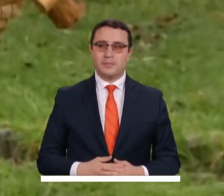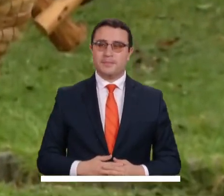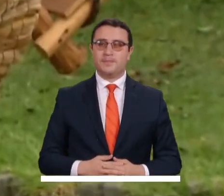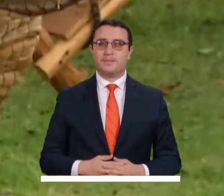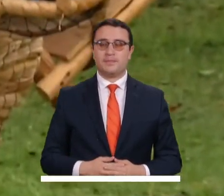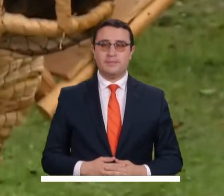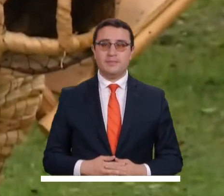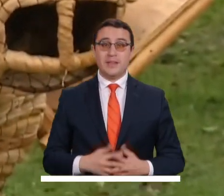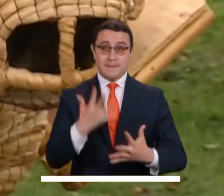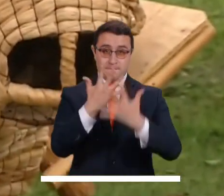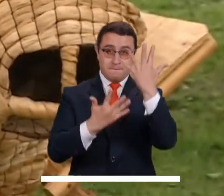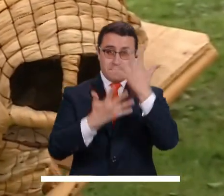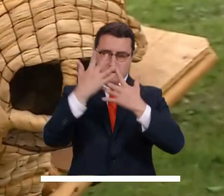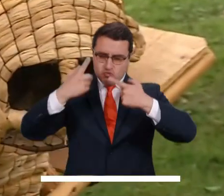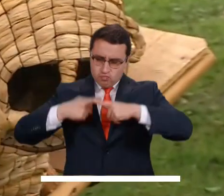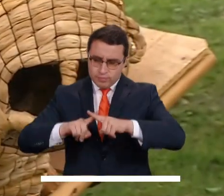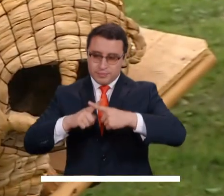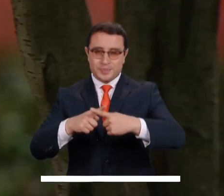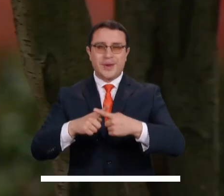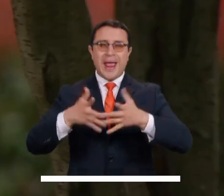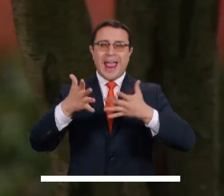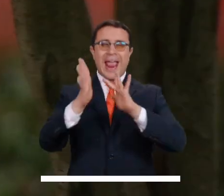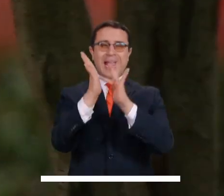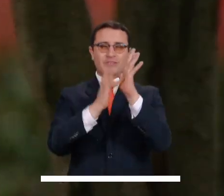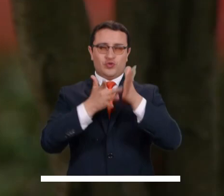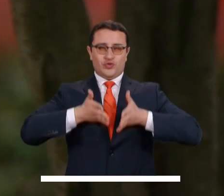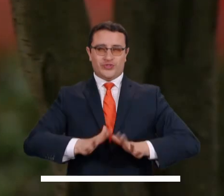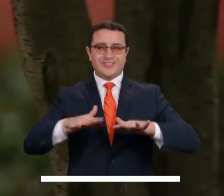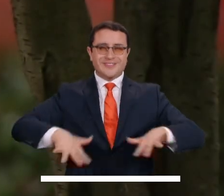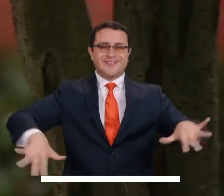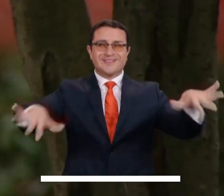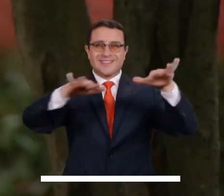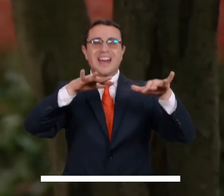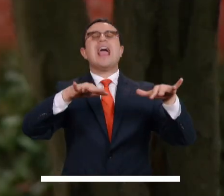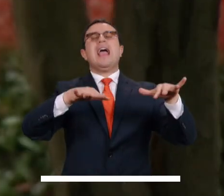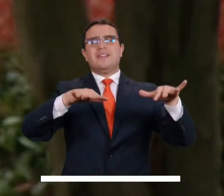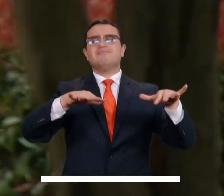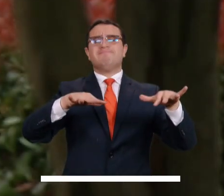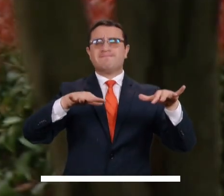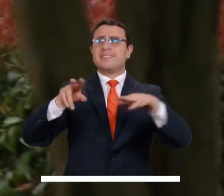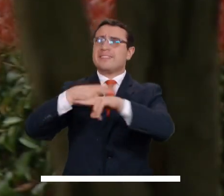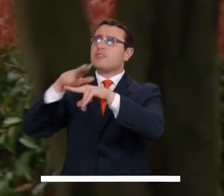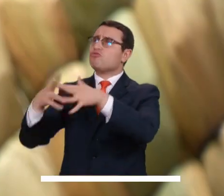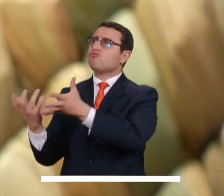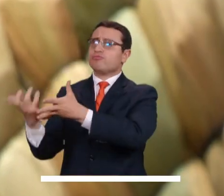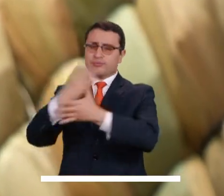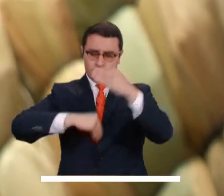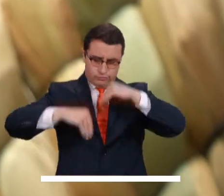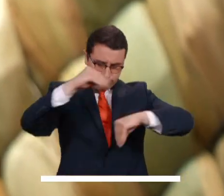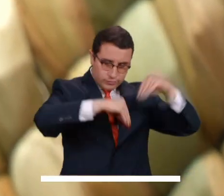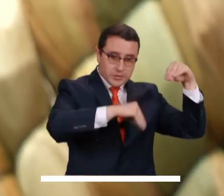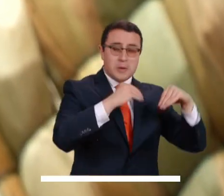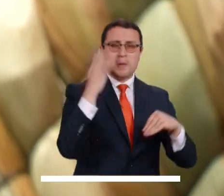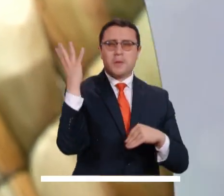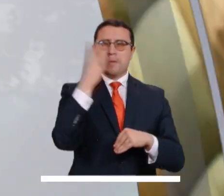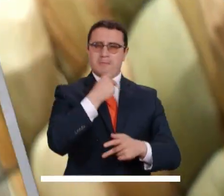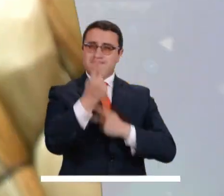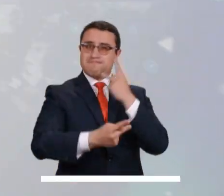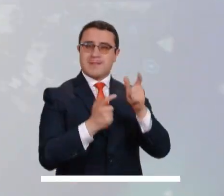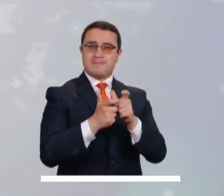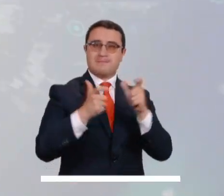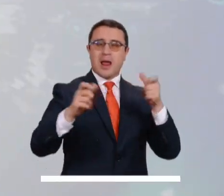El pesebre artesanal de Fuquén en Cundinamarca, hecho con materiales naturales, es uno de los más visitados del departamento.